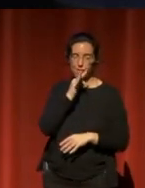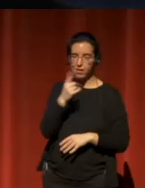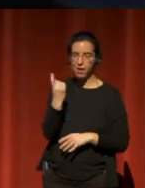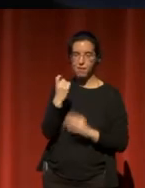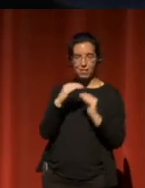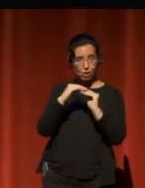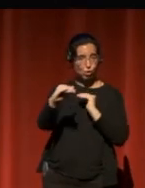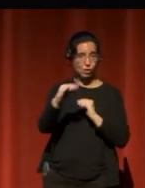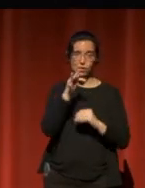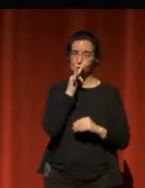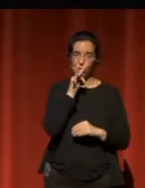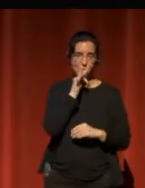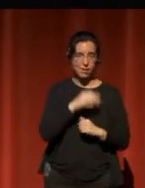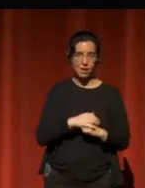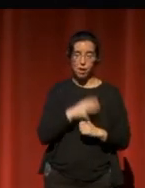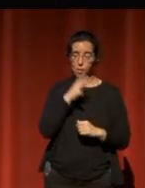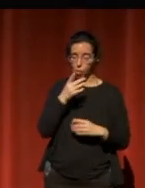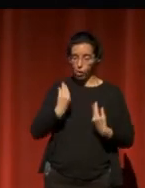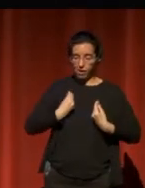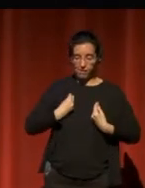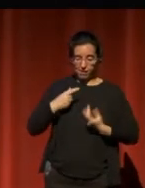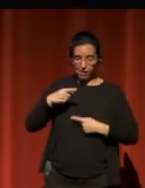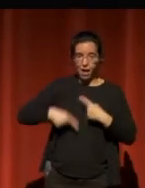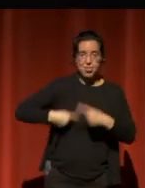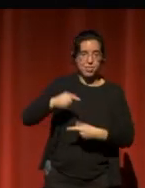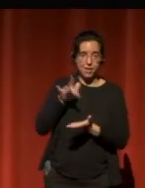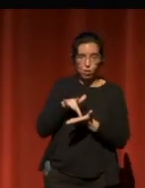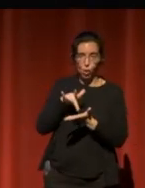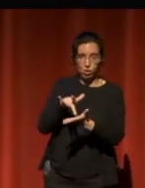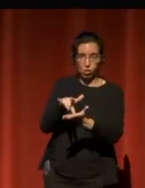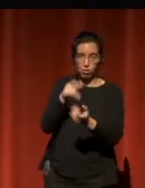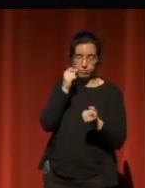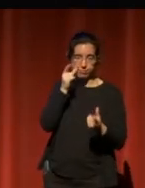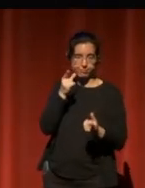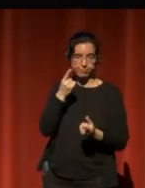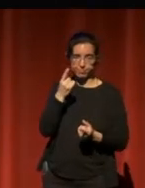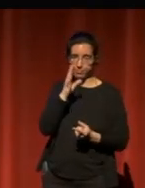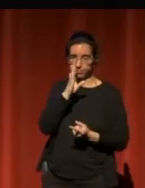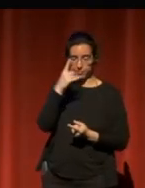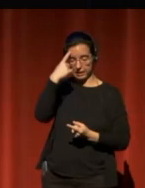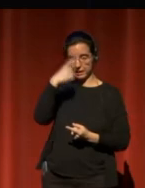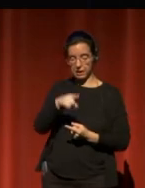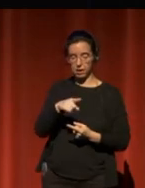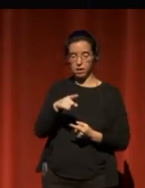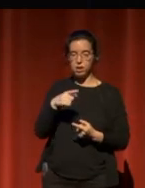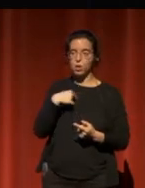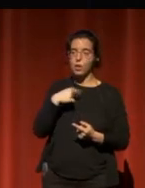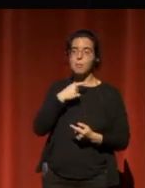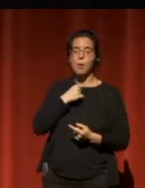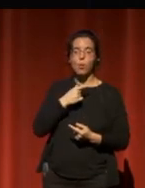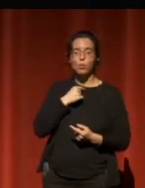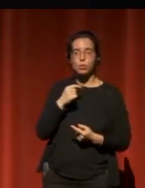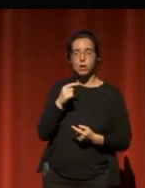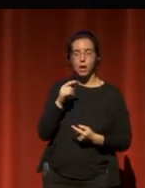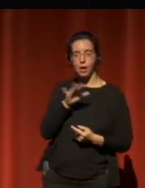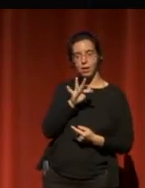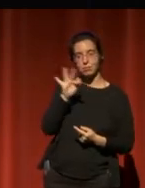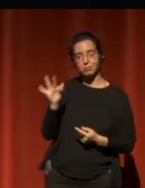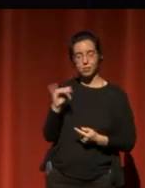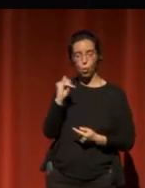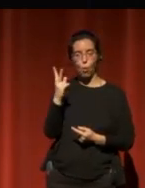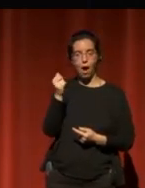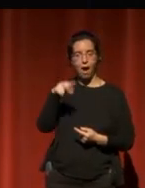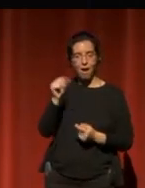digo yo porque lo vivo directamente. Entonces, a mí me gustaría que Juana nos contara hasta dónde podemos